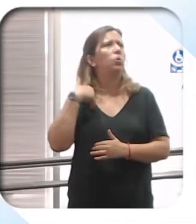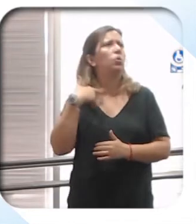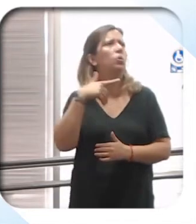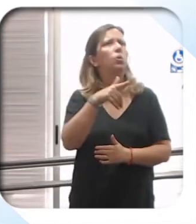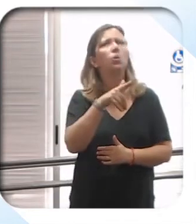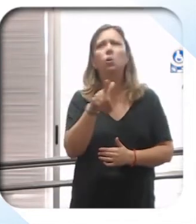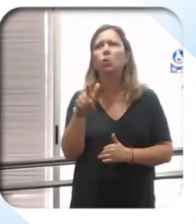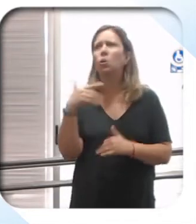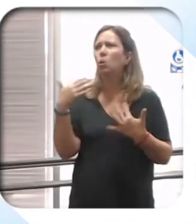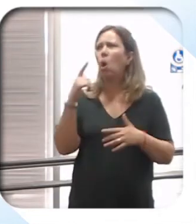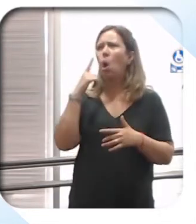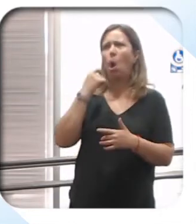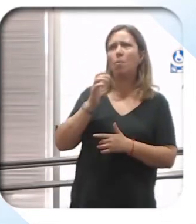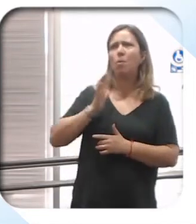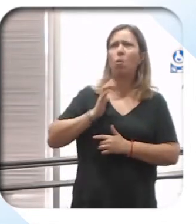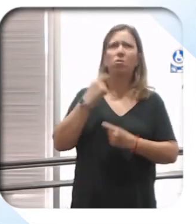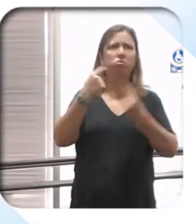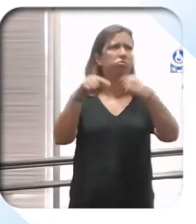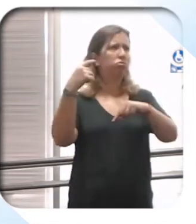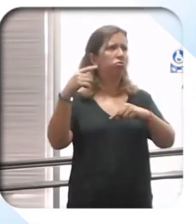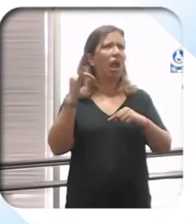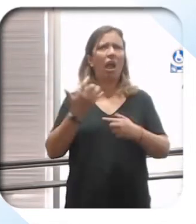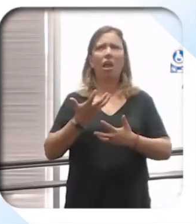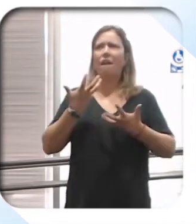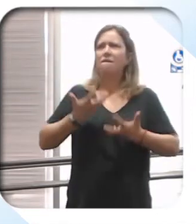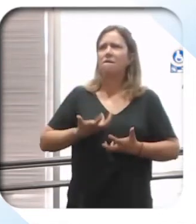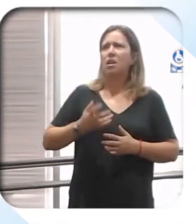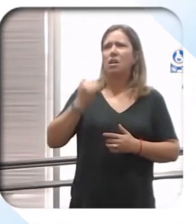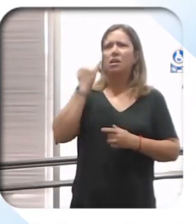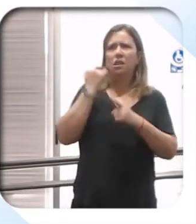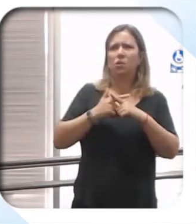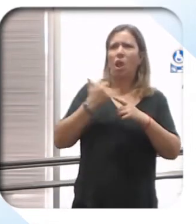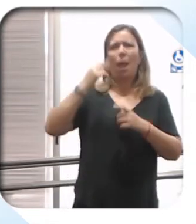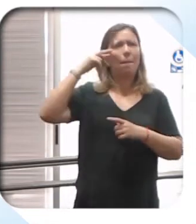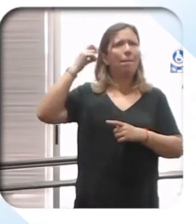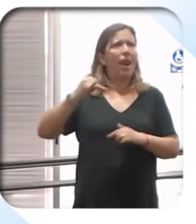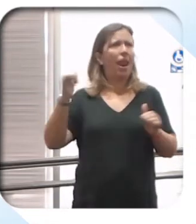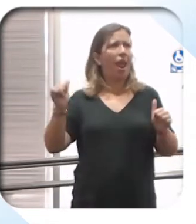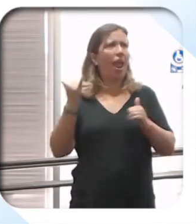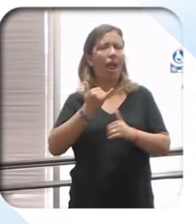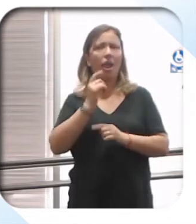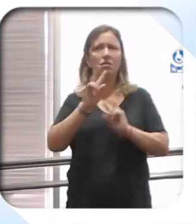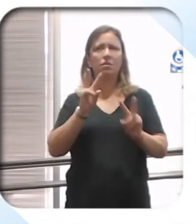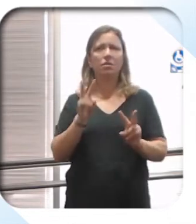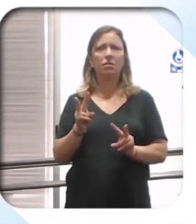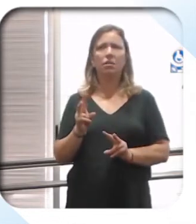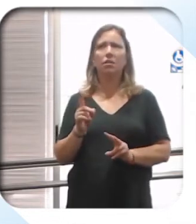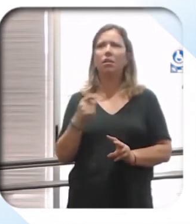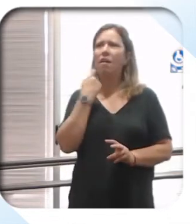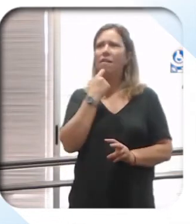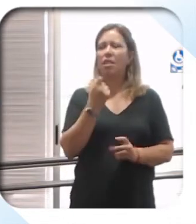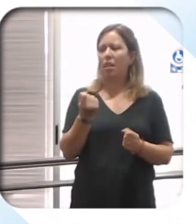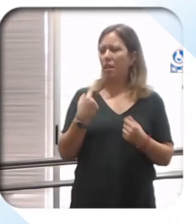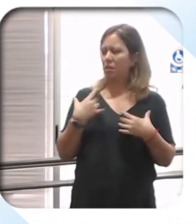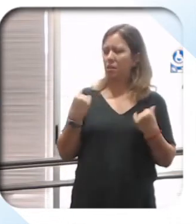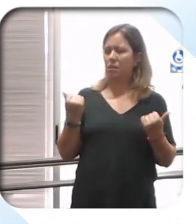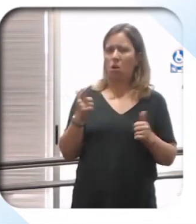este mundo válido de hombre, mujer, de tener deseos, de tener planes, de poder sentir que